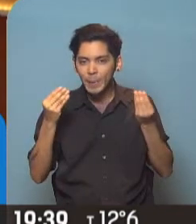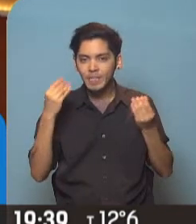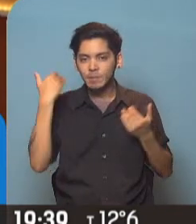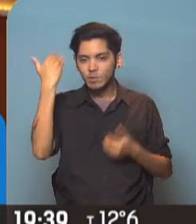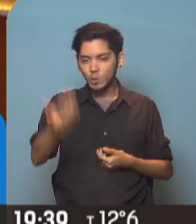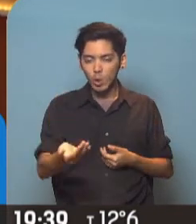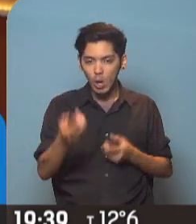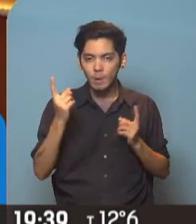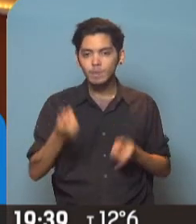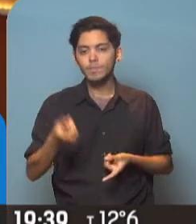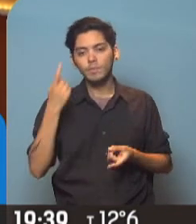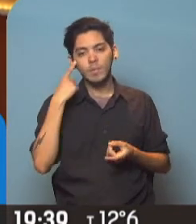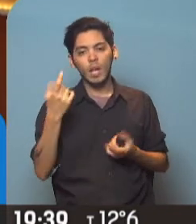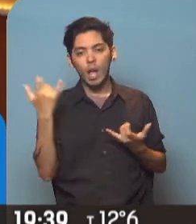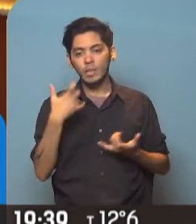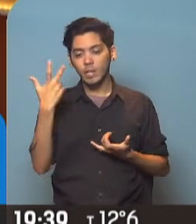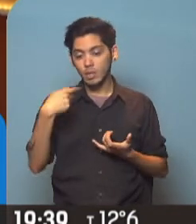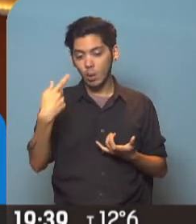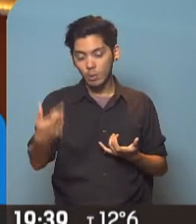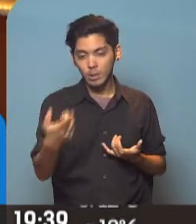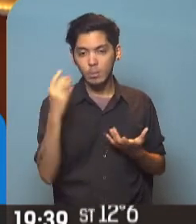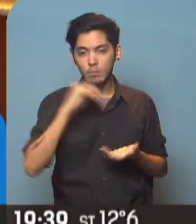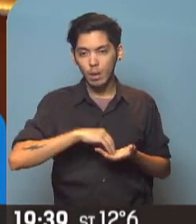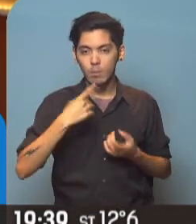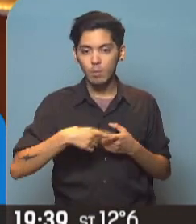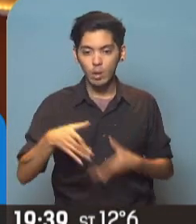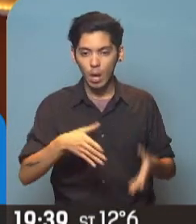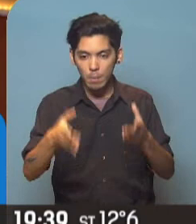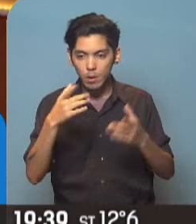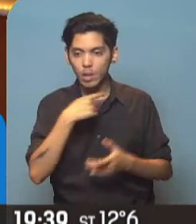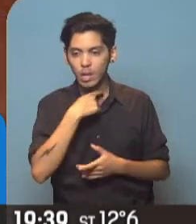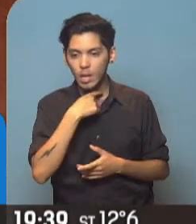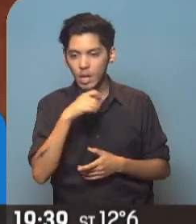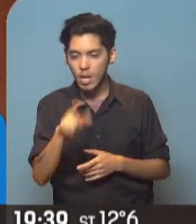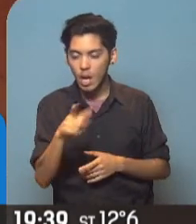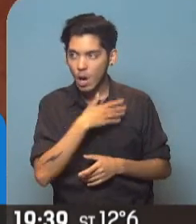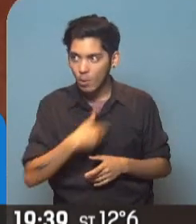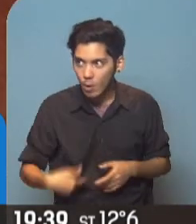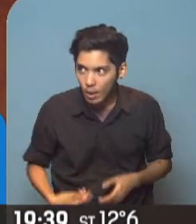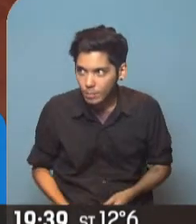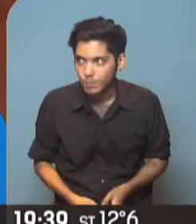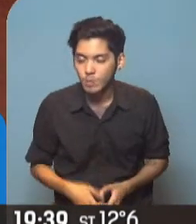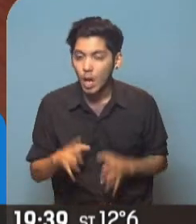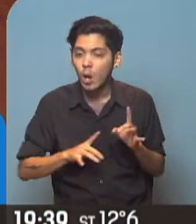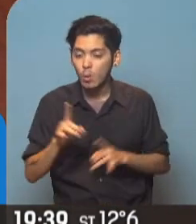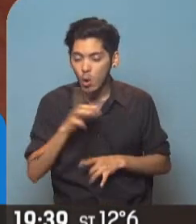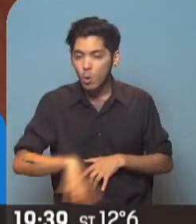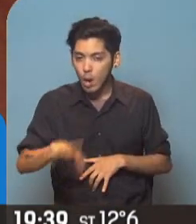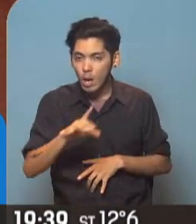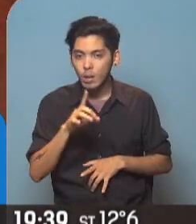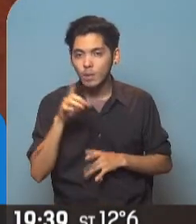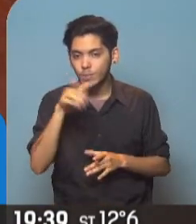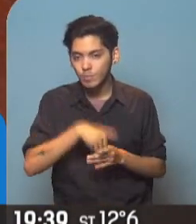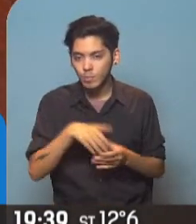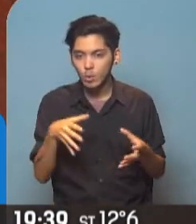a futuro considerando que todavía faltan 3 aumentos en dólares más de acuerdos en enero que el gobierno está fijando y también hay ciertas zonas en la argentina que están denominadas